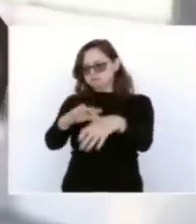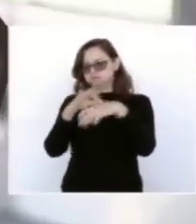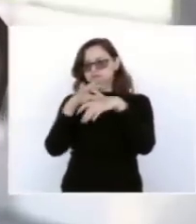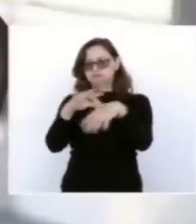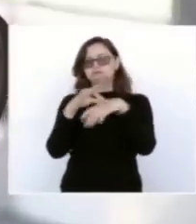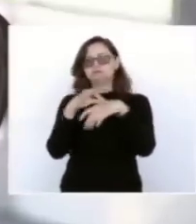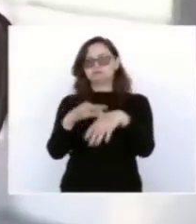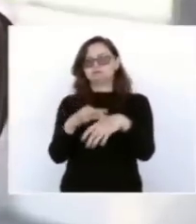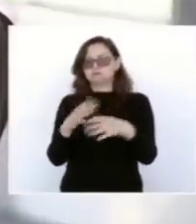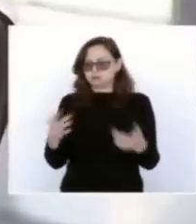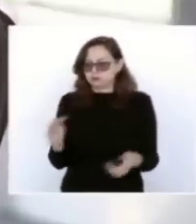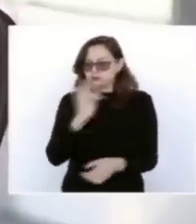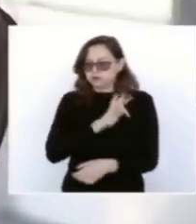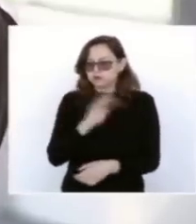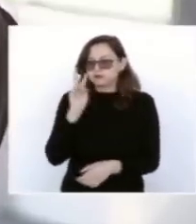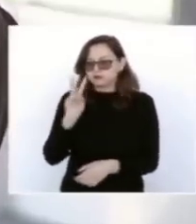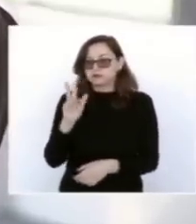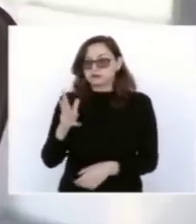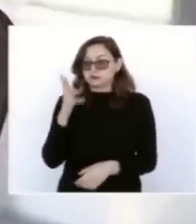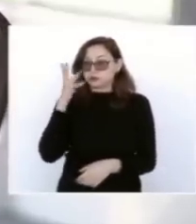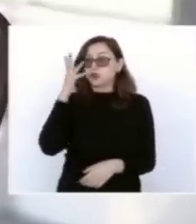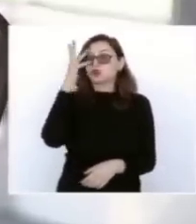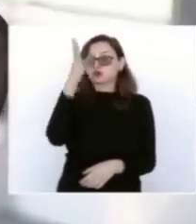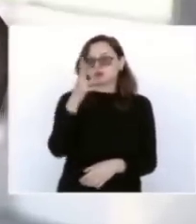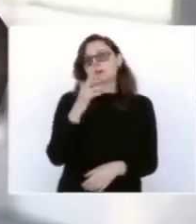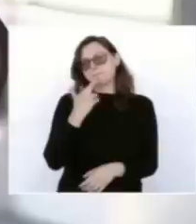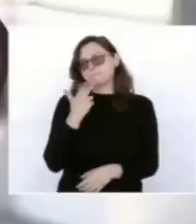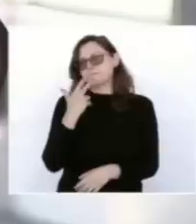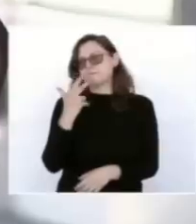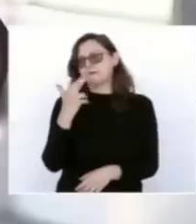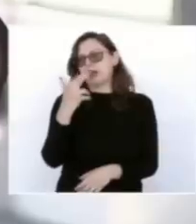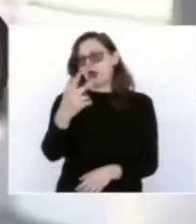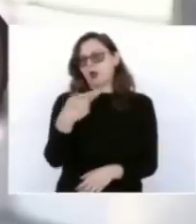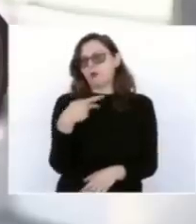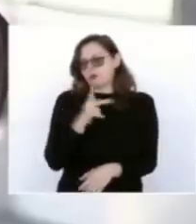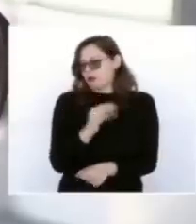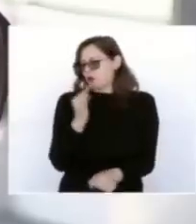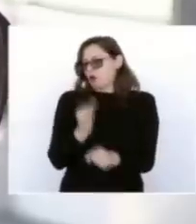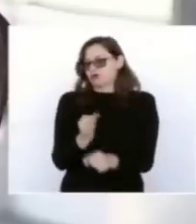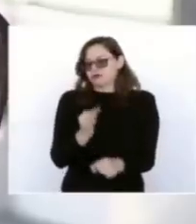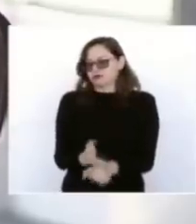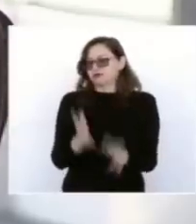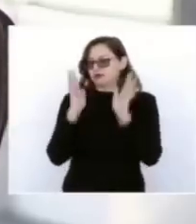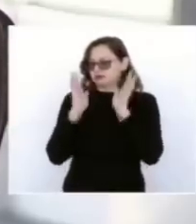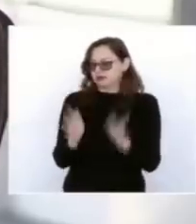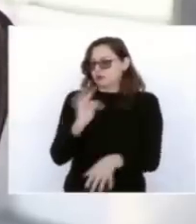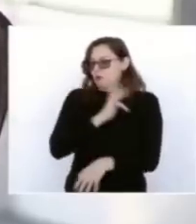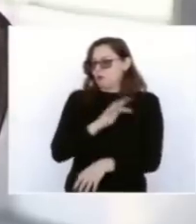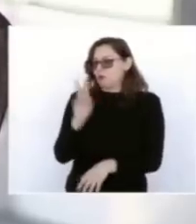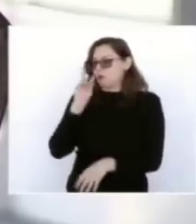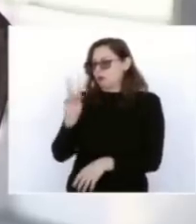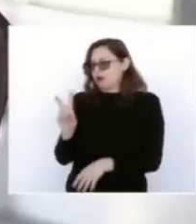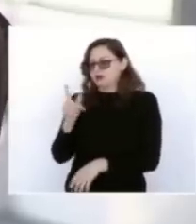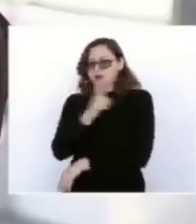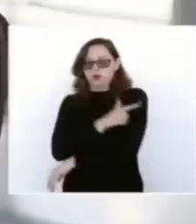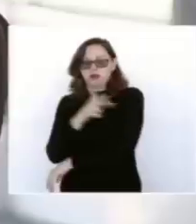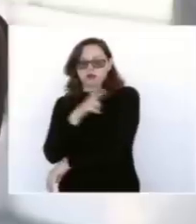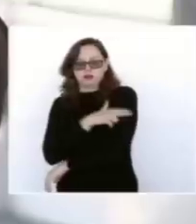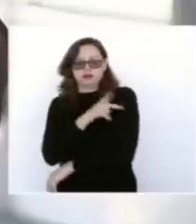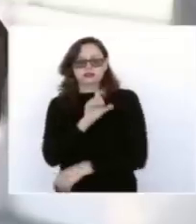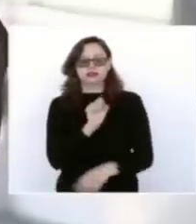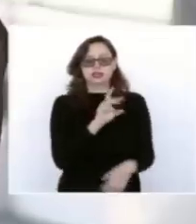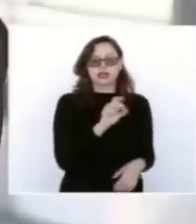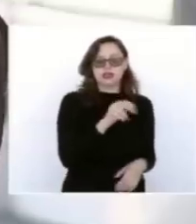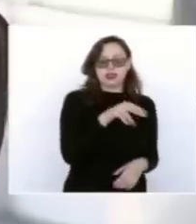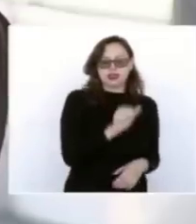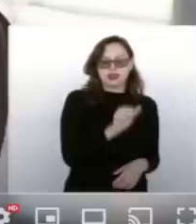representan su máximo potencial futuro, pero sí demuestran que la Guardia Nacional, junto con las Fuerzas Armadas, vamos por el